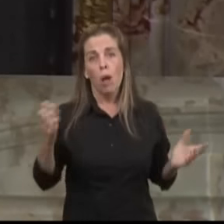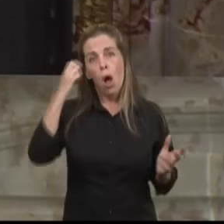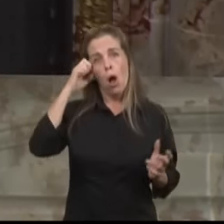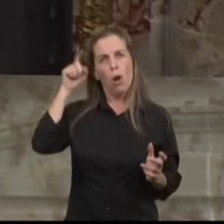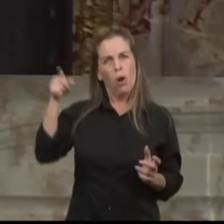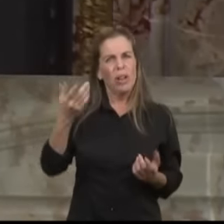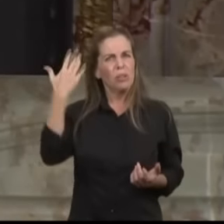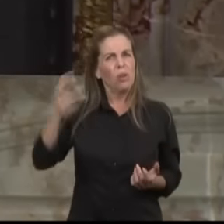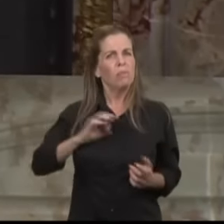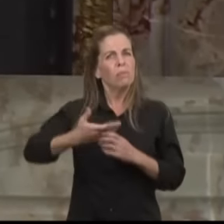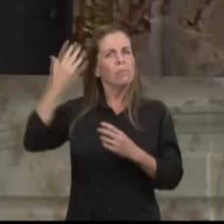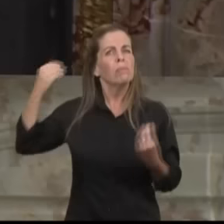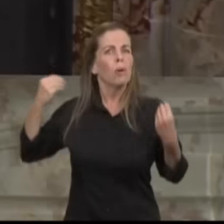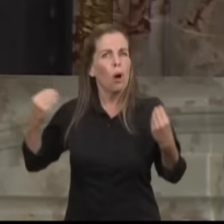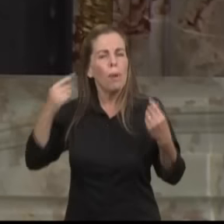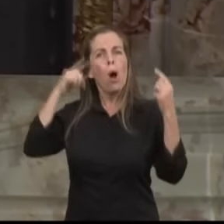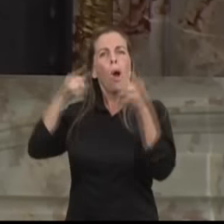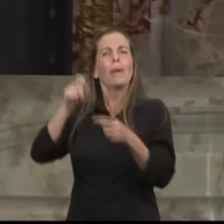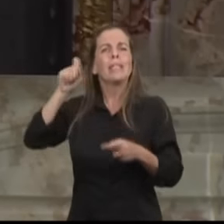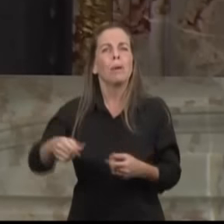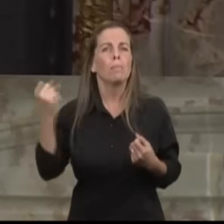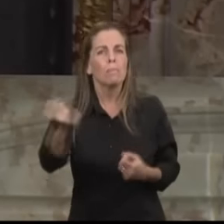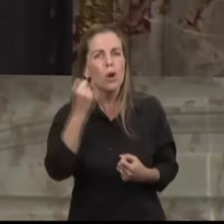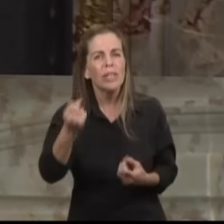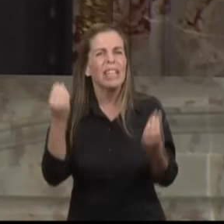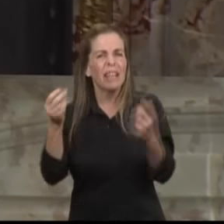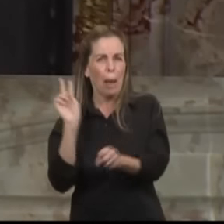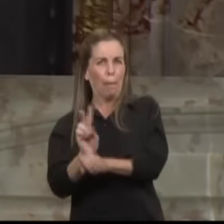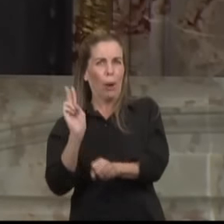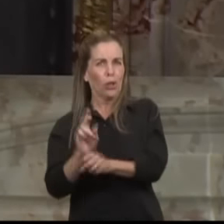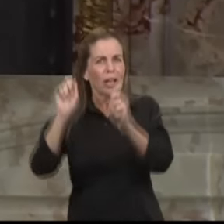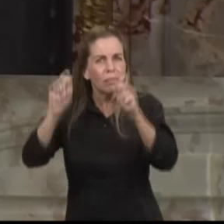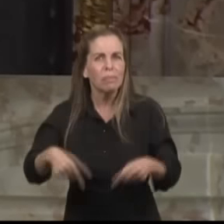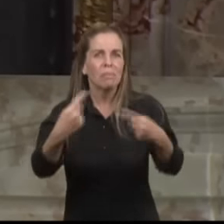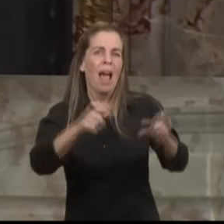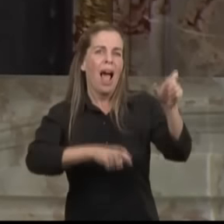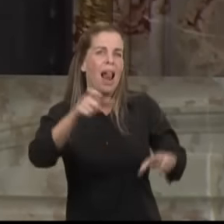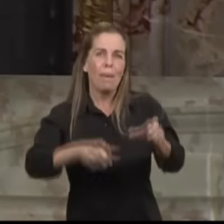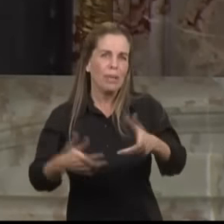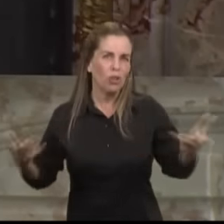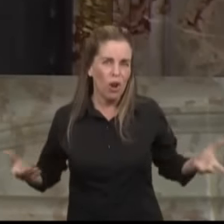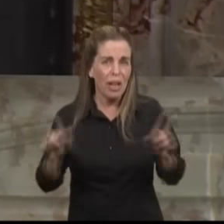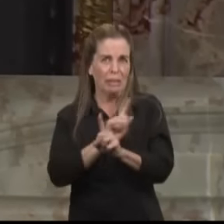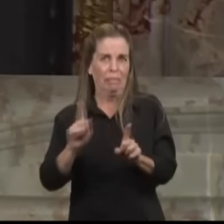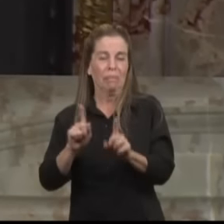concebida originalmente con el propósito de proteger el patrimonio de sus representados de las garras del Poder Ejecutivo. Por